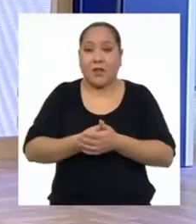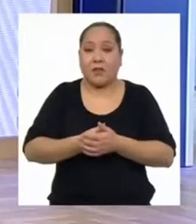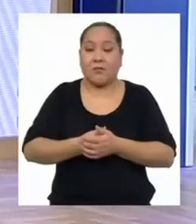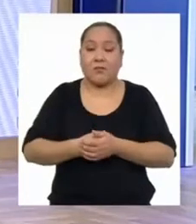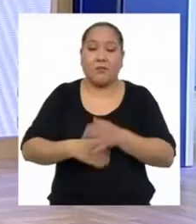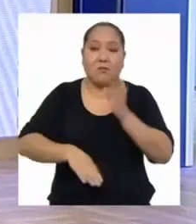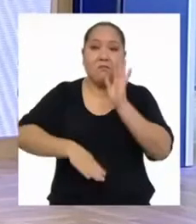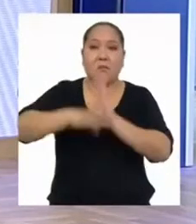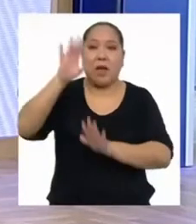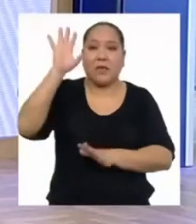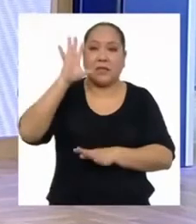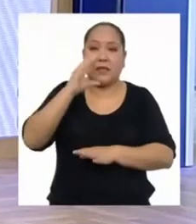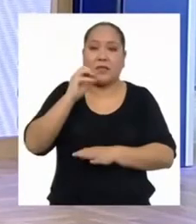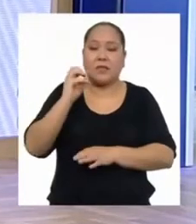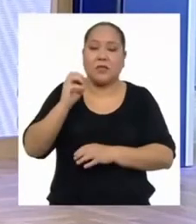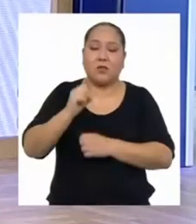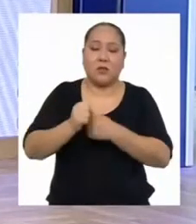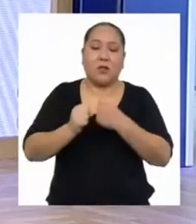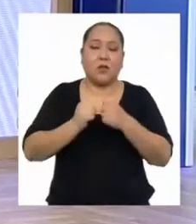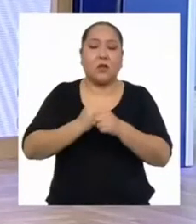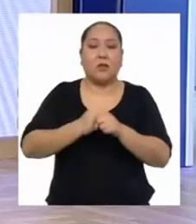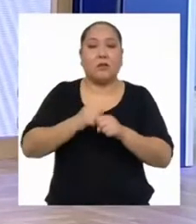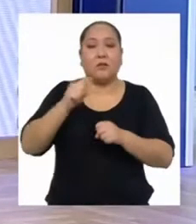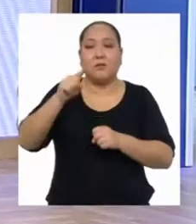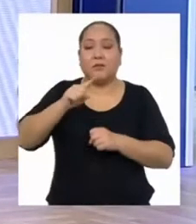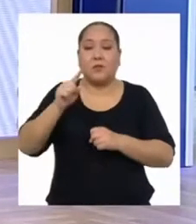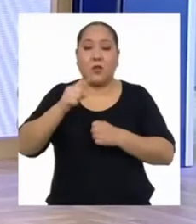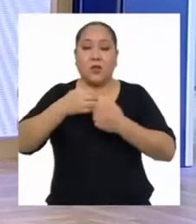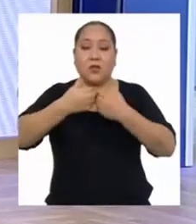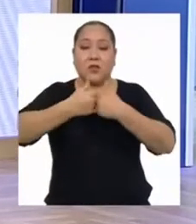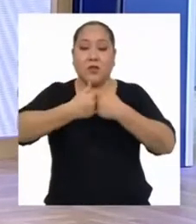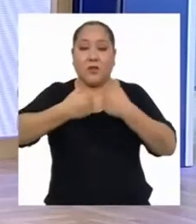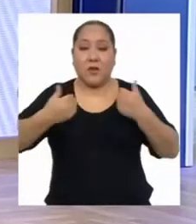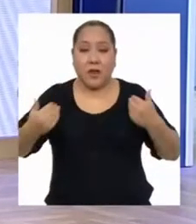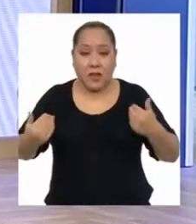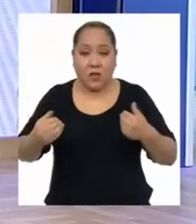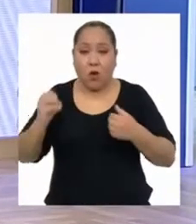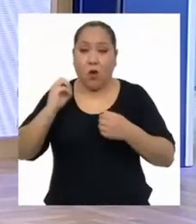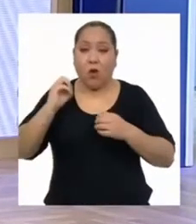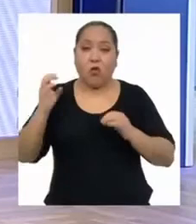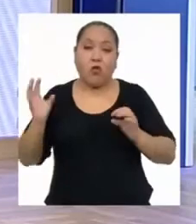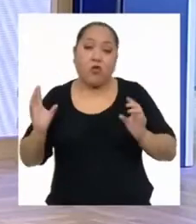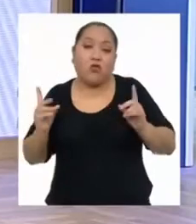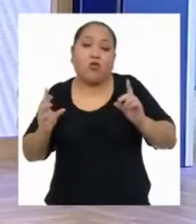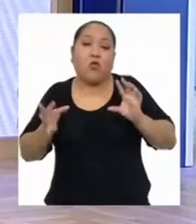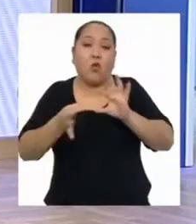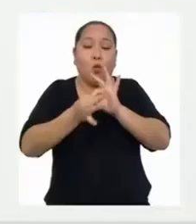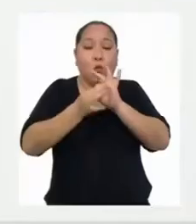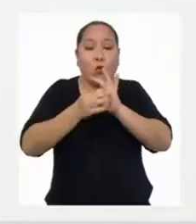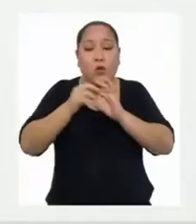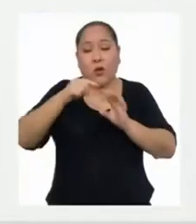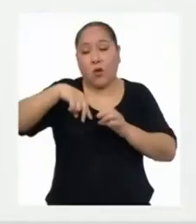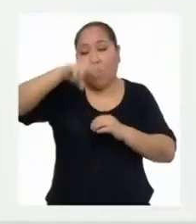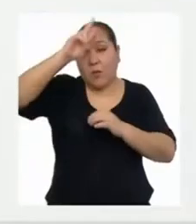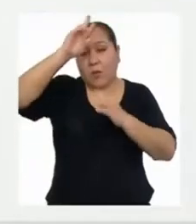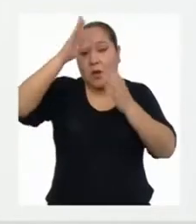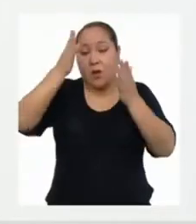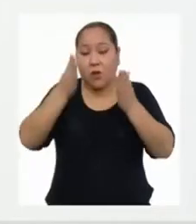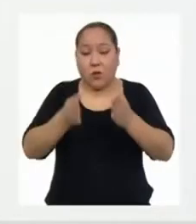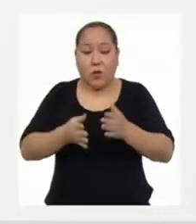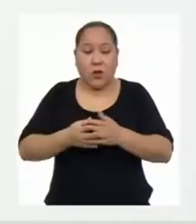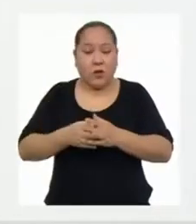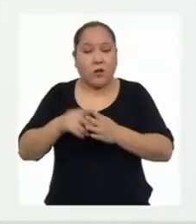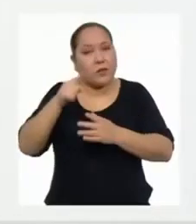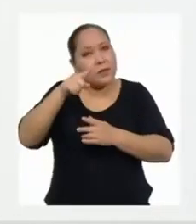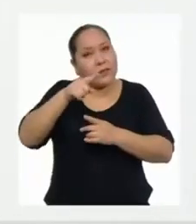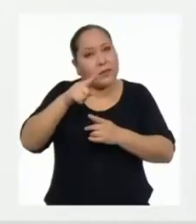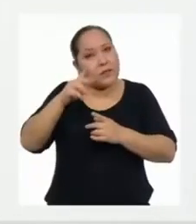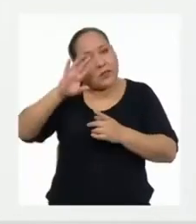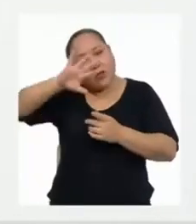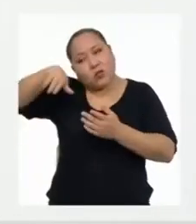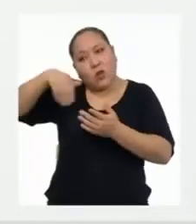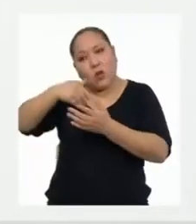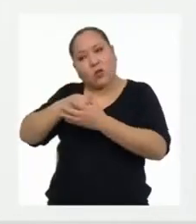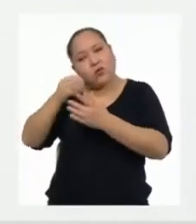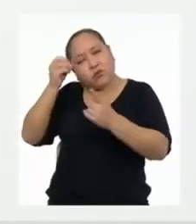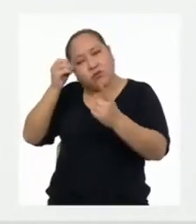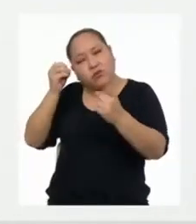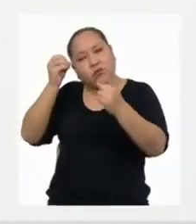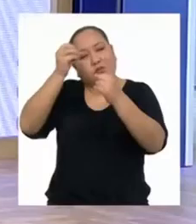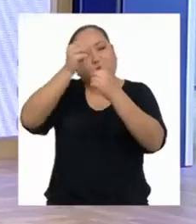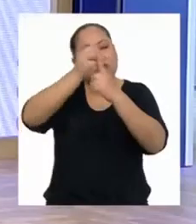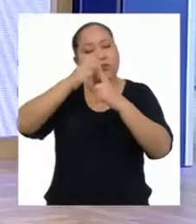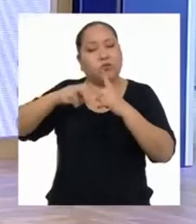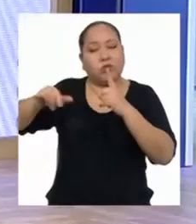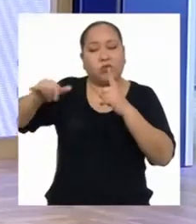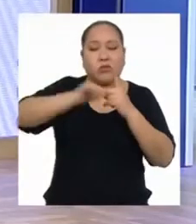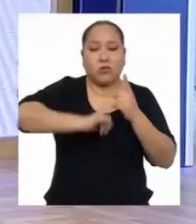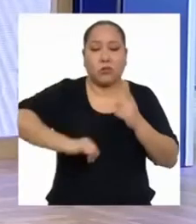nos diferencia y nos une como peruanos sirve para alcanzar objetivos comunes. Seguro todas y todos en casa lo